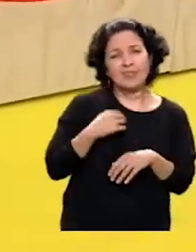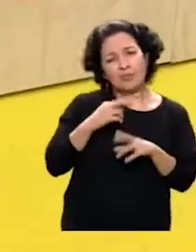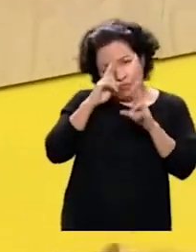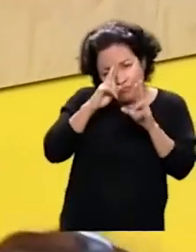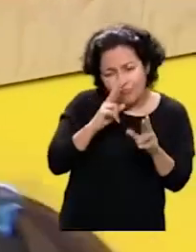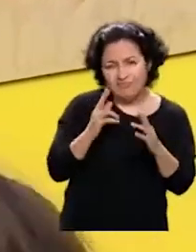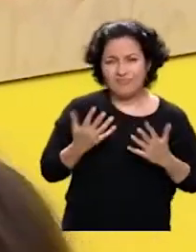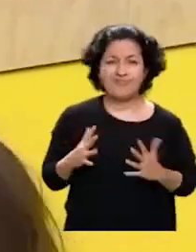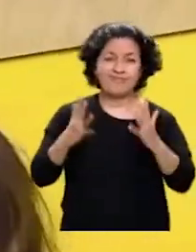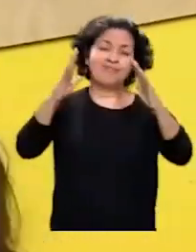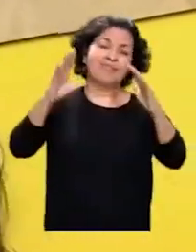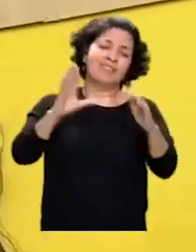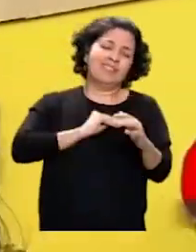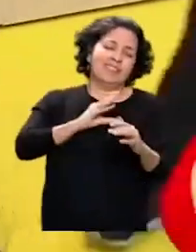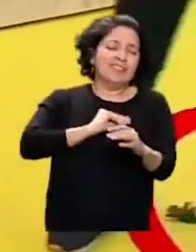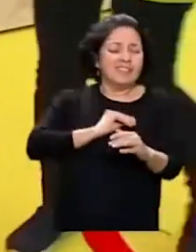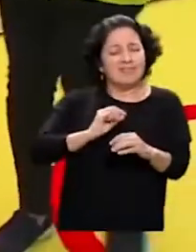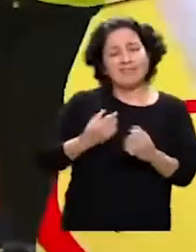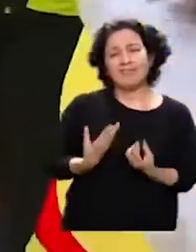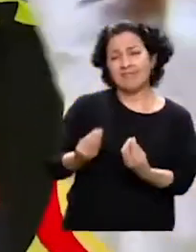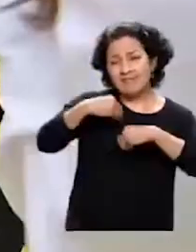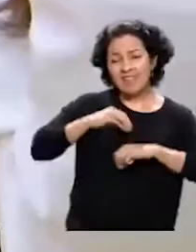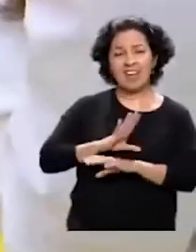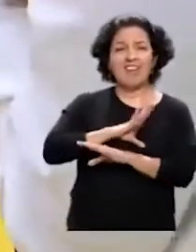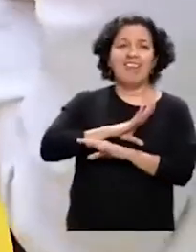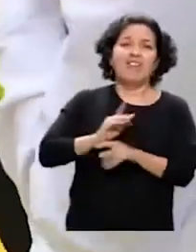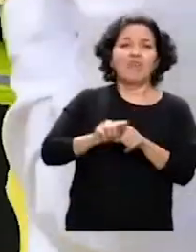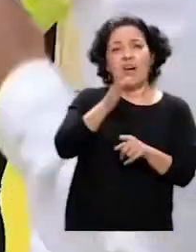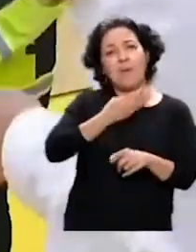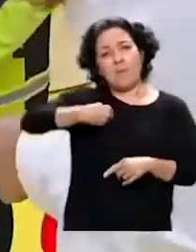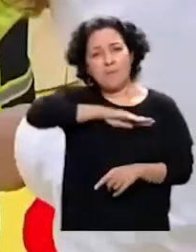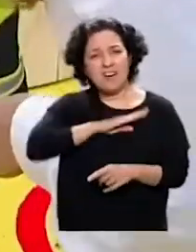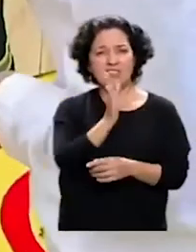y una celebración que nos llega al alma a todos los paisas, a los antioqueños y a todo un país.